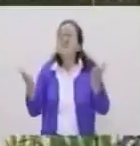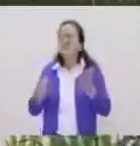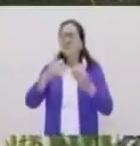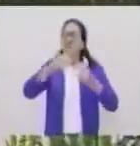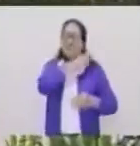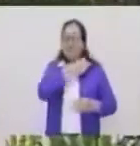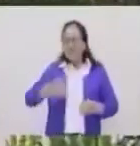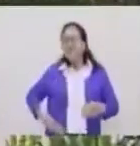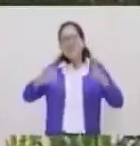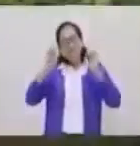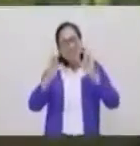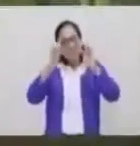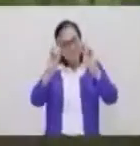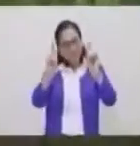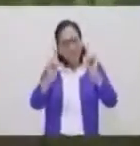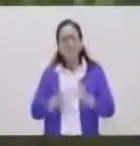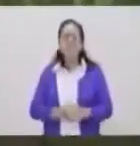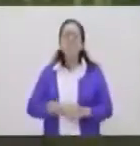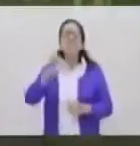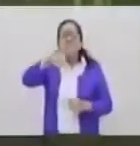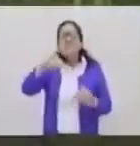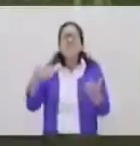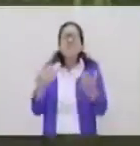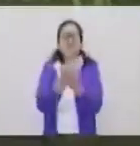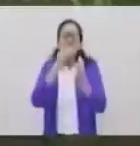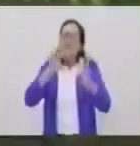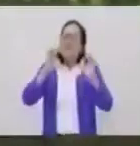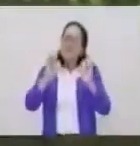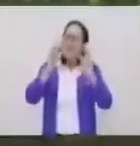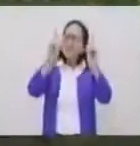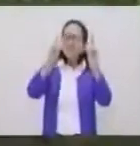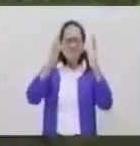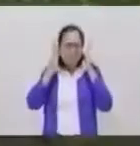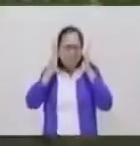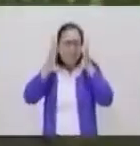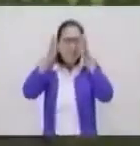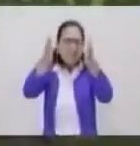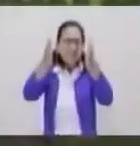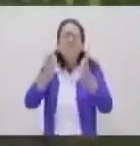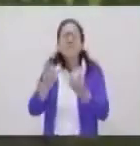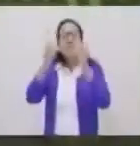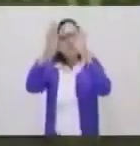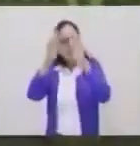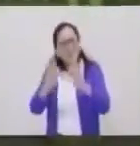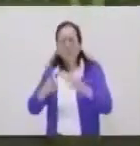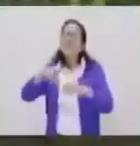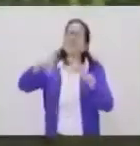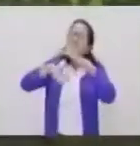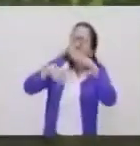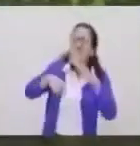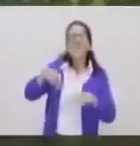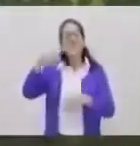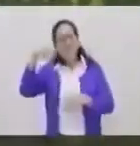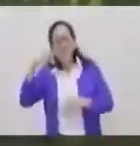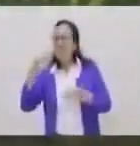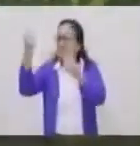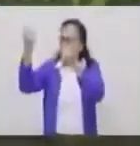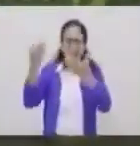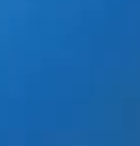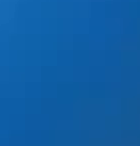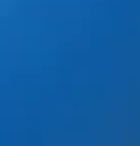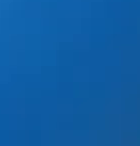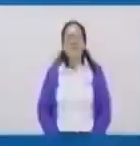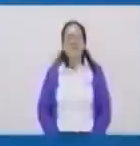diseñado por el Ministerio de Educación. Esta modalidad de entrega educativa está orientada a los estudiantes de niveles preprimario y primario.